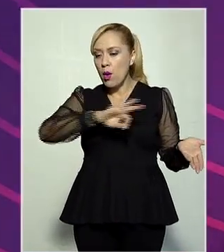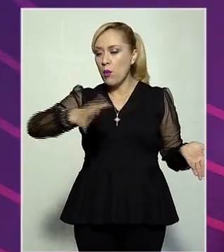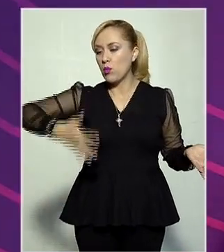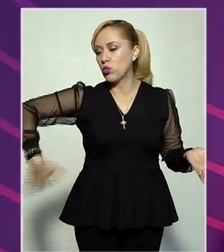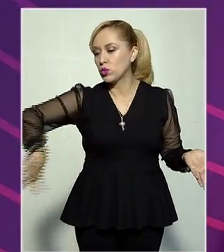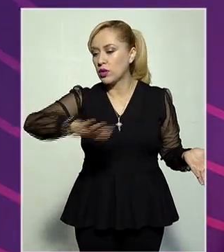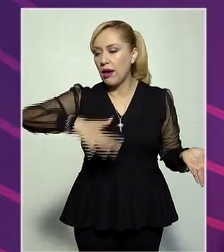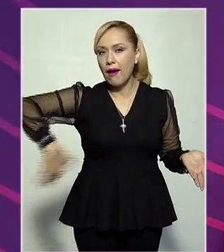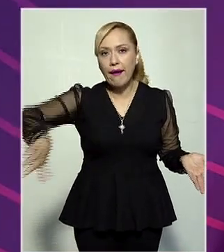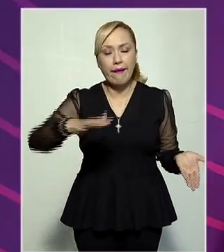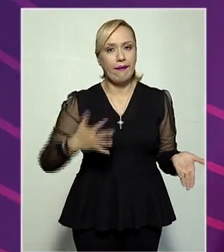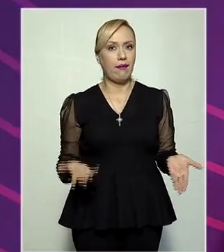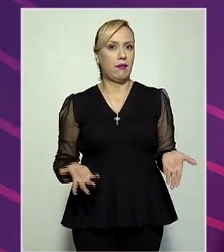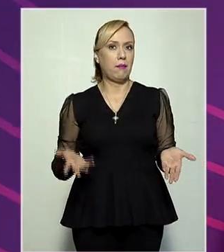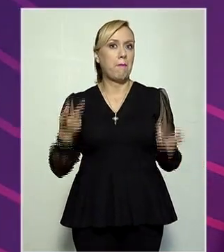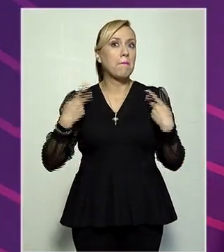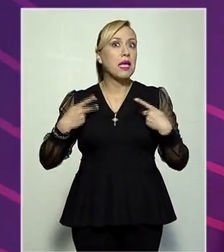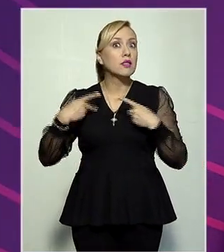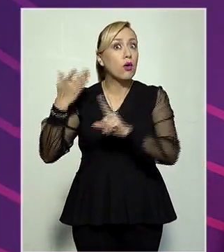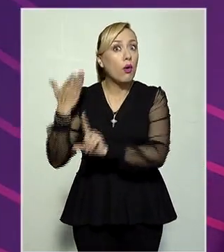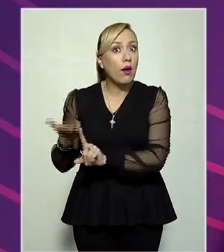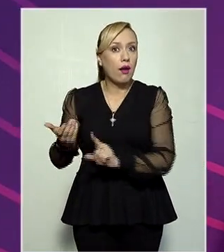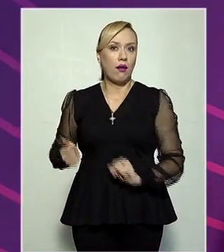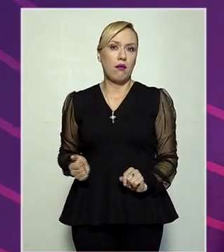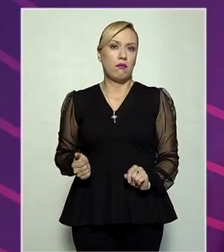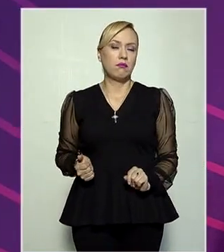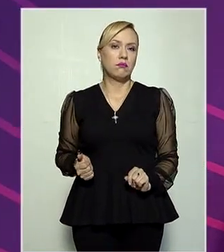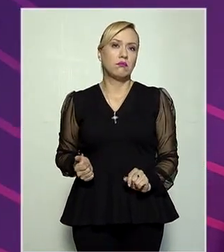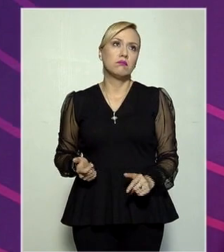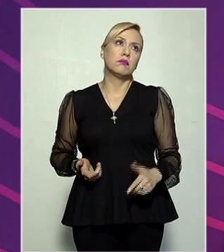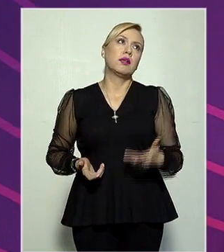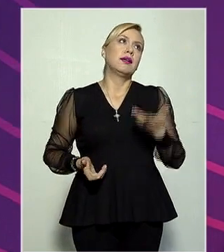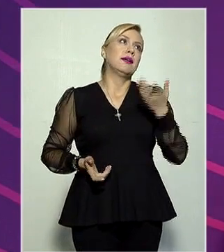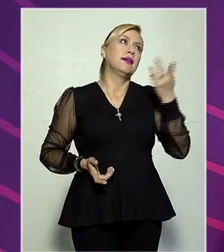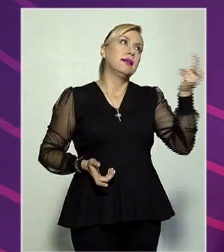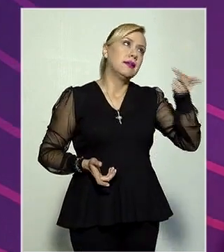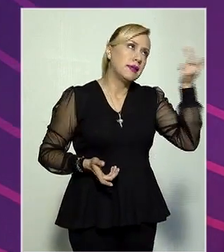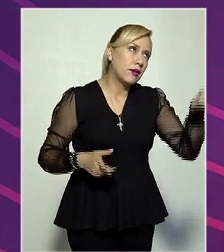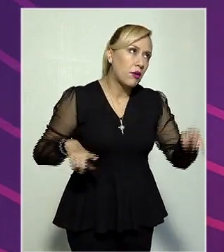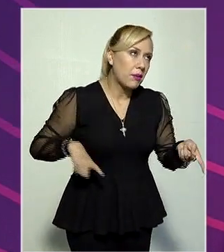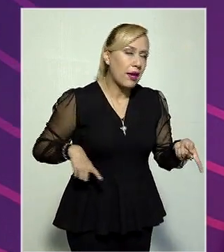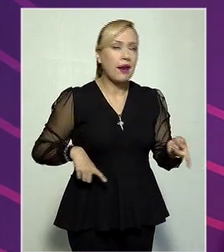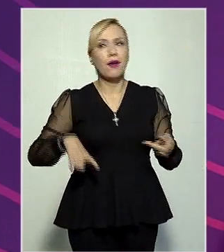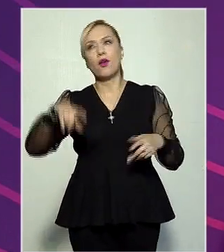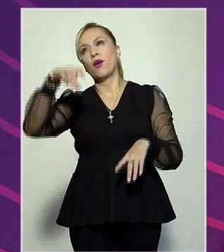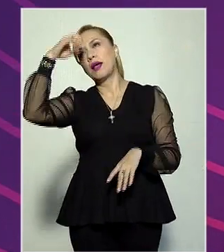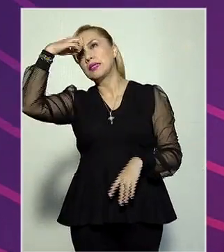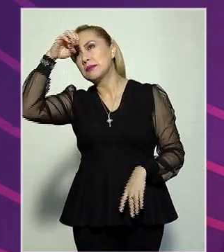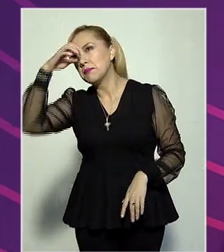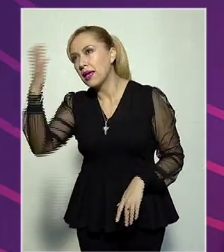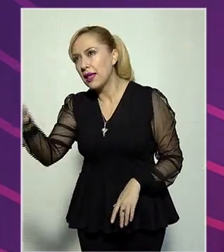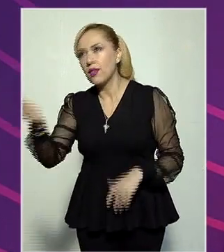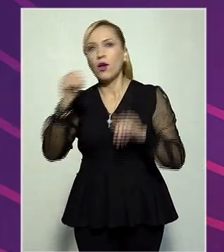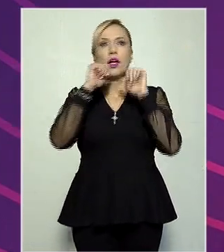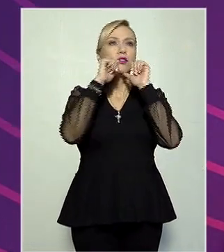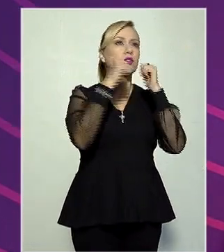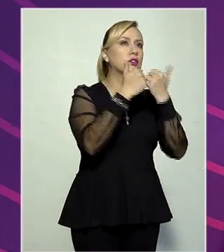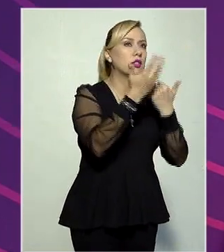el comité se da la tarea de consultar a gobiernos, expertos, sociedad civil y, muy